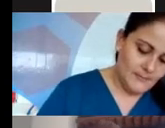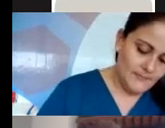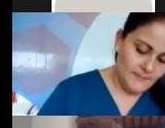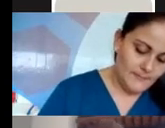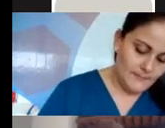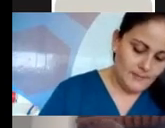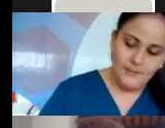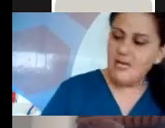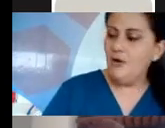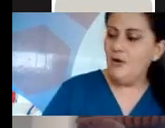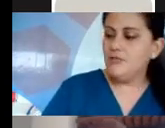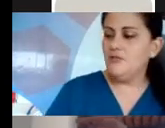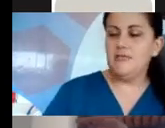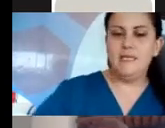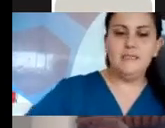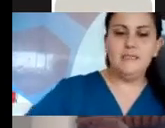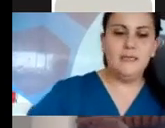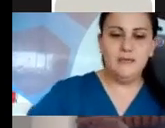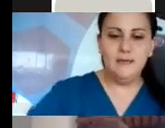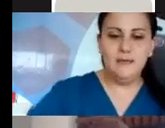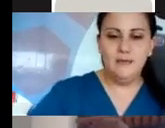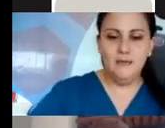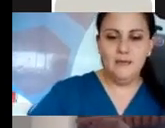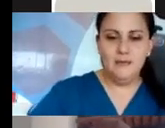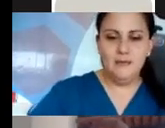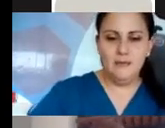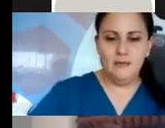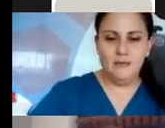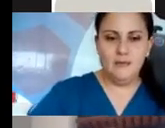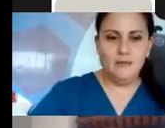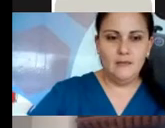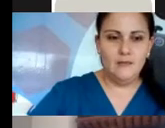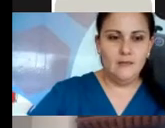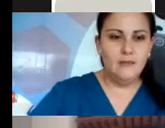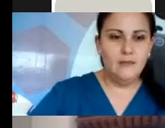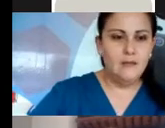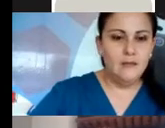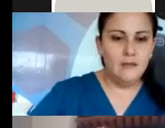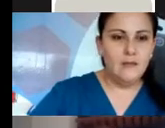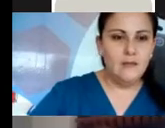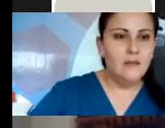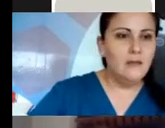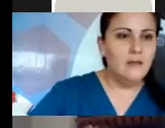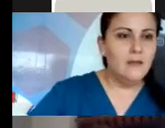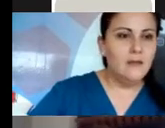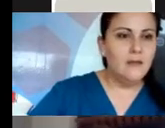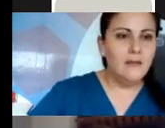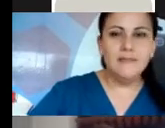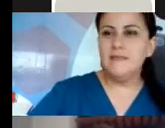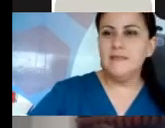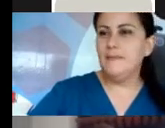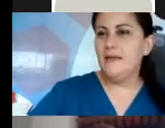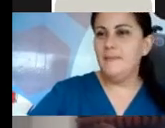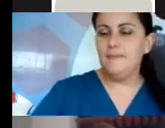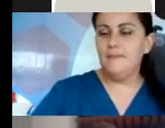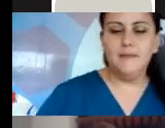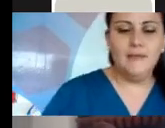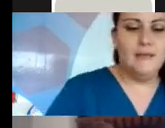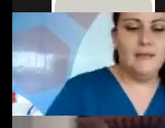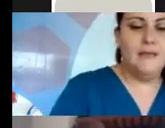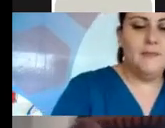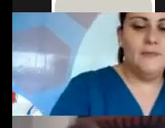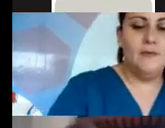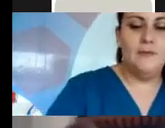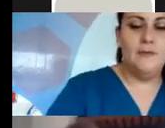en este trapecio que ustedes ven aquí. Hay esta bolita de acero que me permite realmente trabajar a